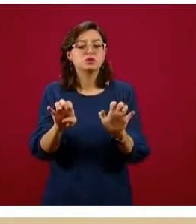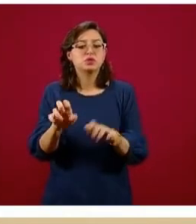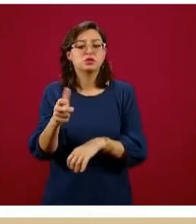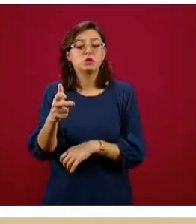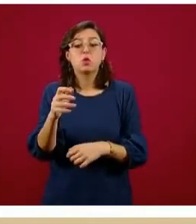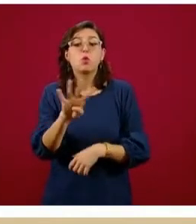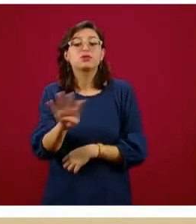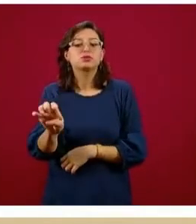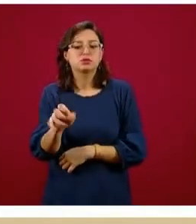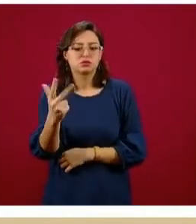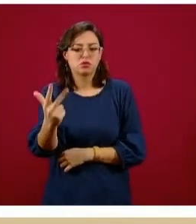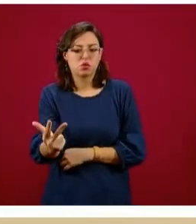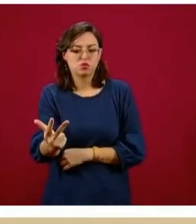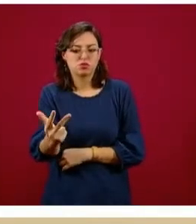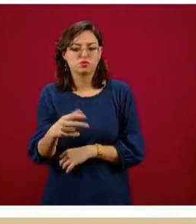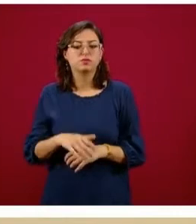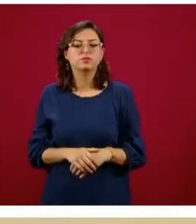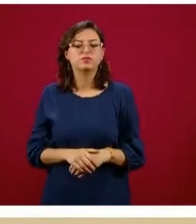también nos informan que